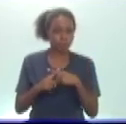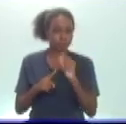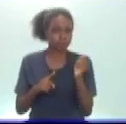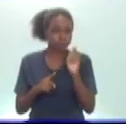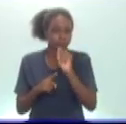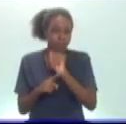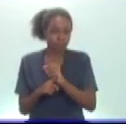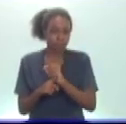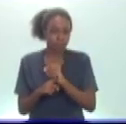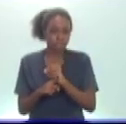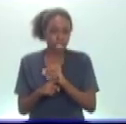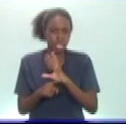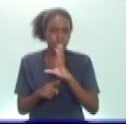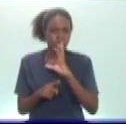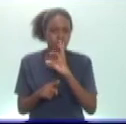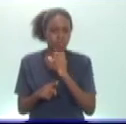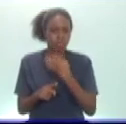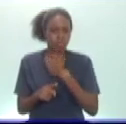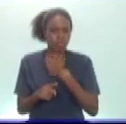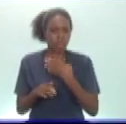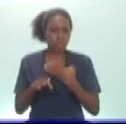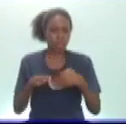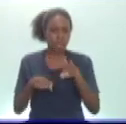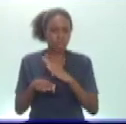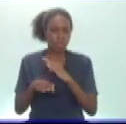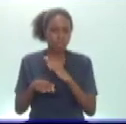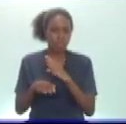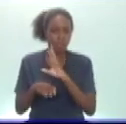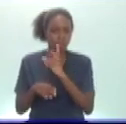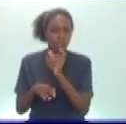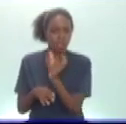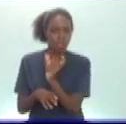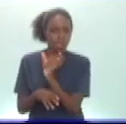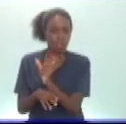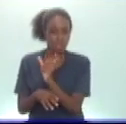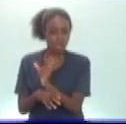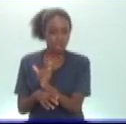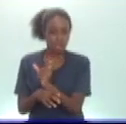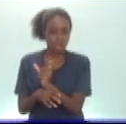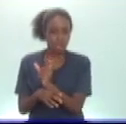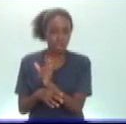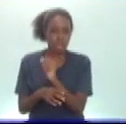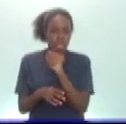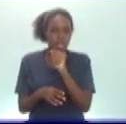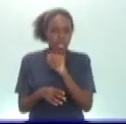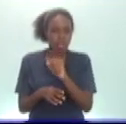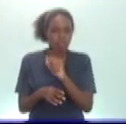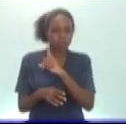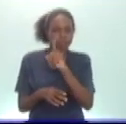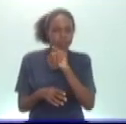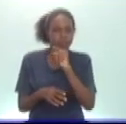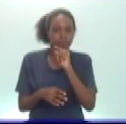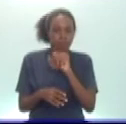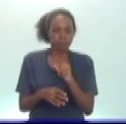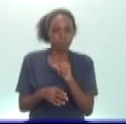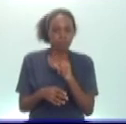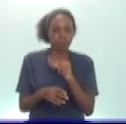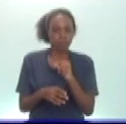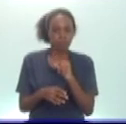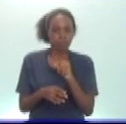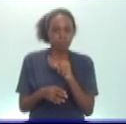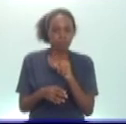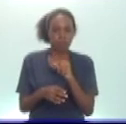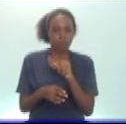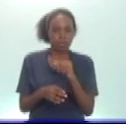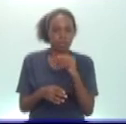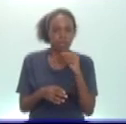número mayor a 1541. Fíjate que esto es una pregunta abierta. No estamos hablando de que hay